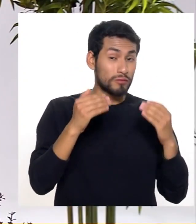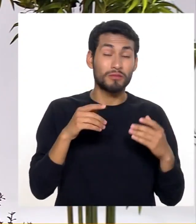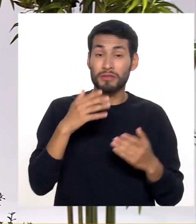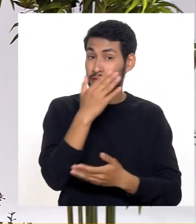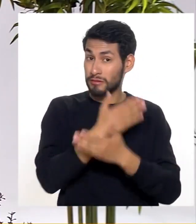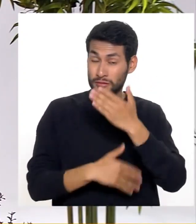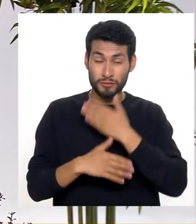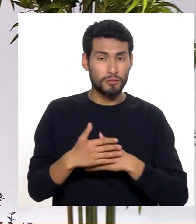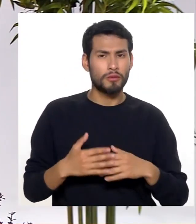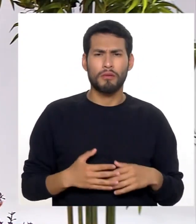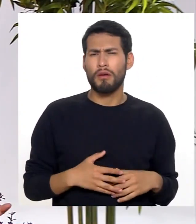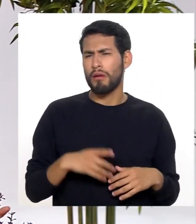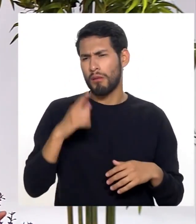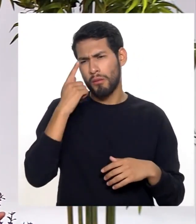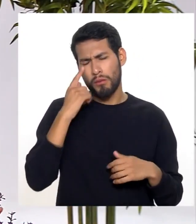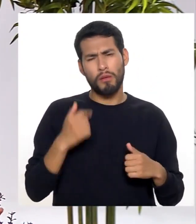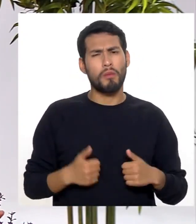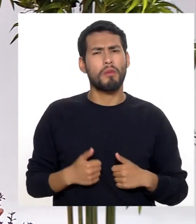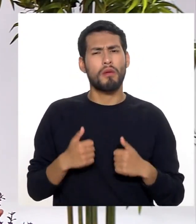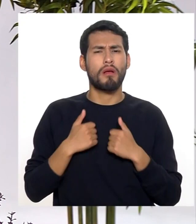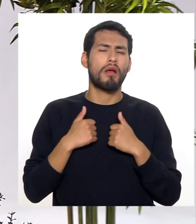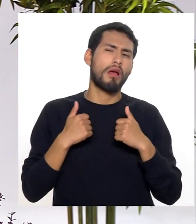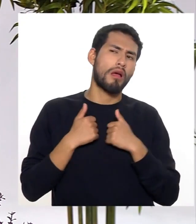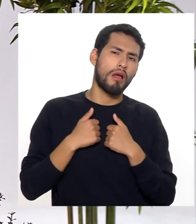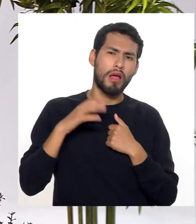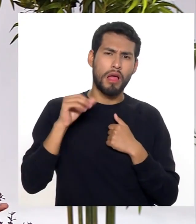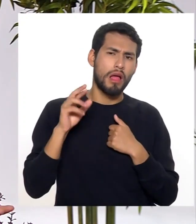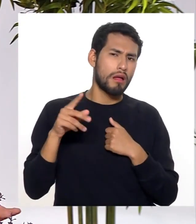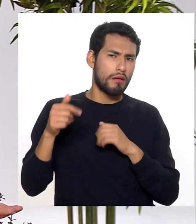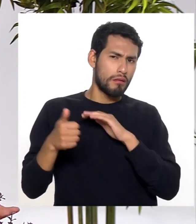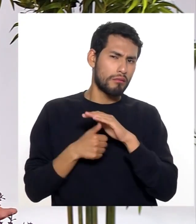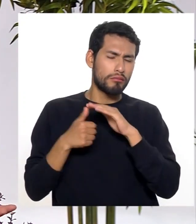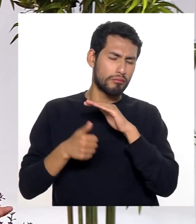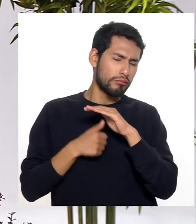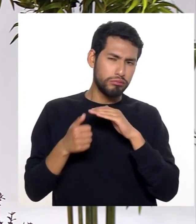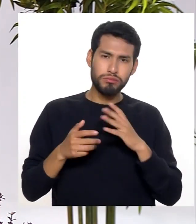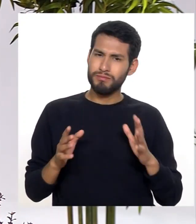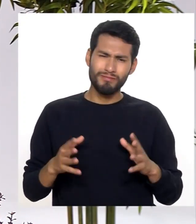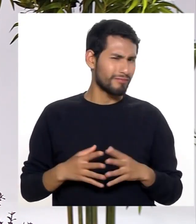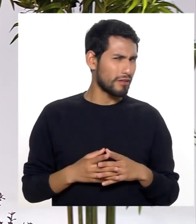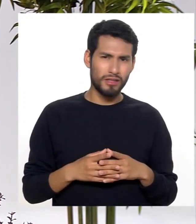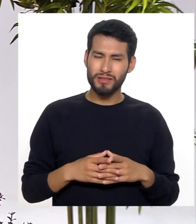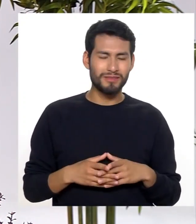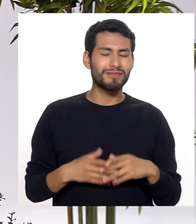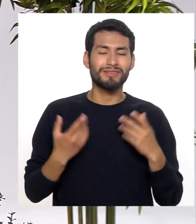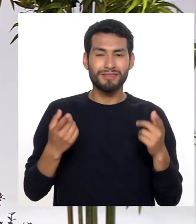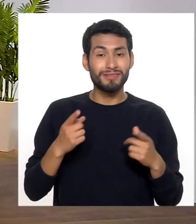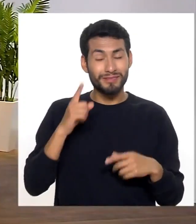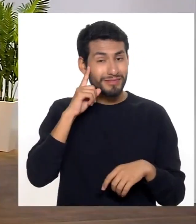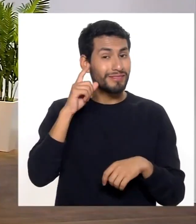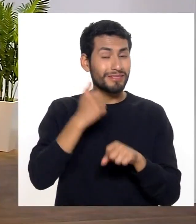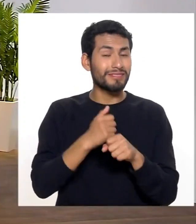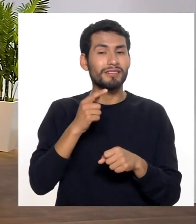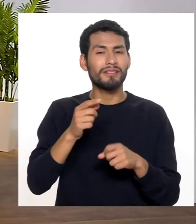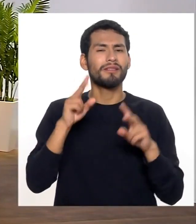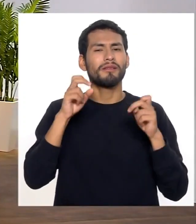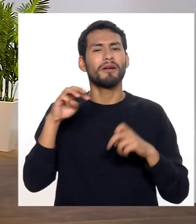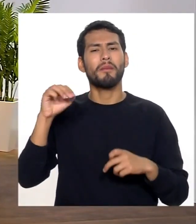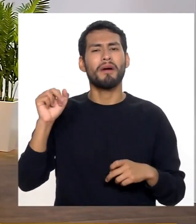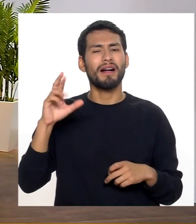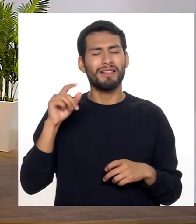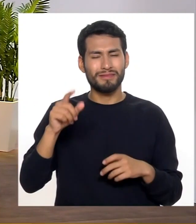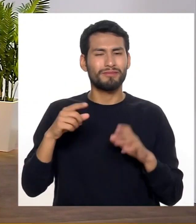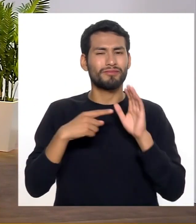con discapacidad no puede quedarse pues toda la vida en el CAR, ¿no? En nuestro centro de acogida residencial. Entonces, hemos creado una marca que se